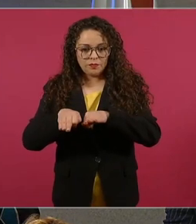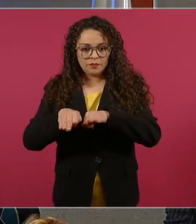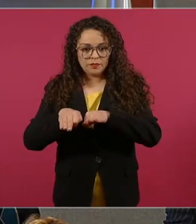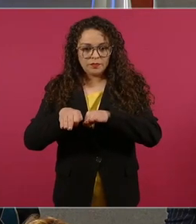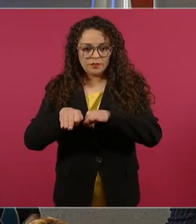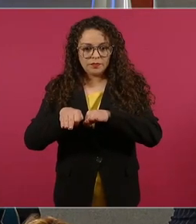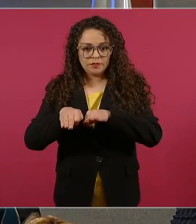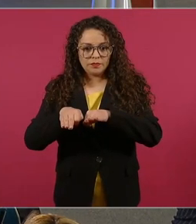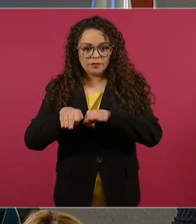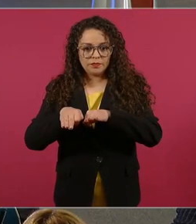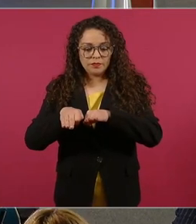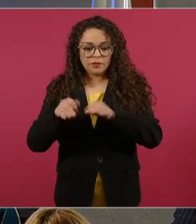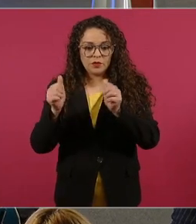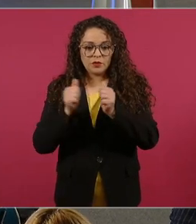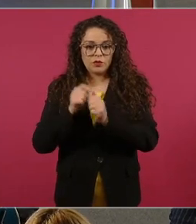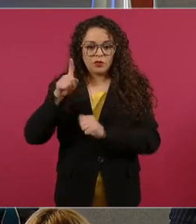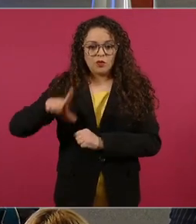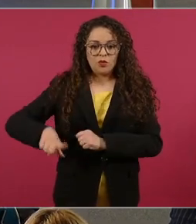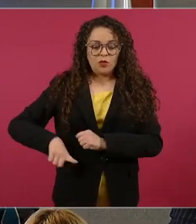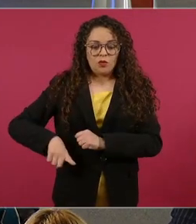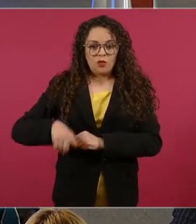con el gobierno de Estados Unidos,